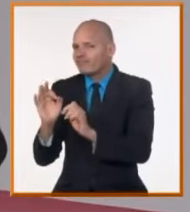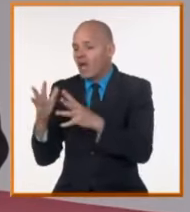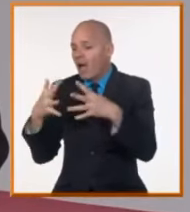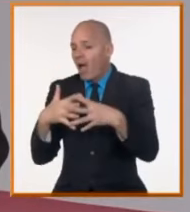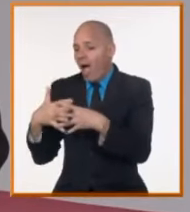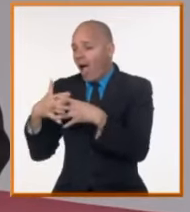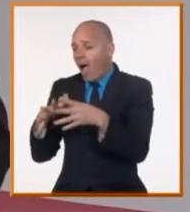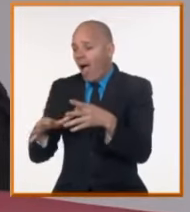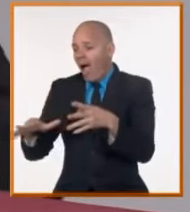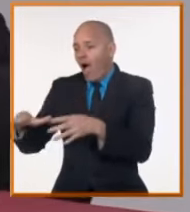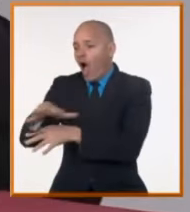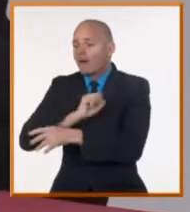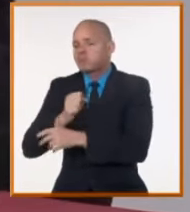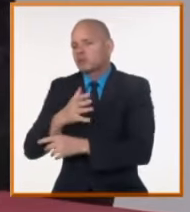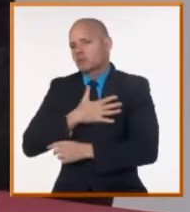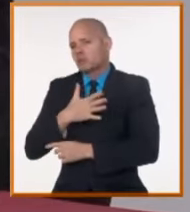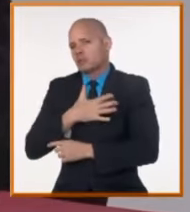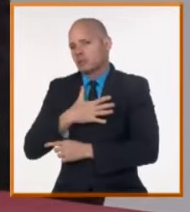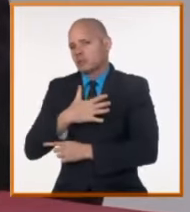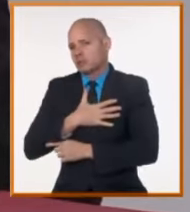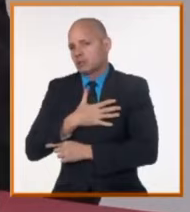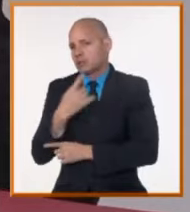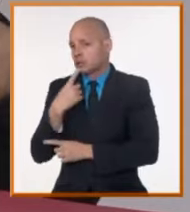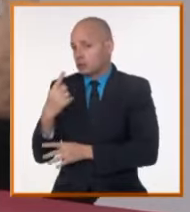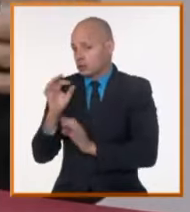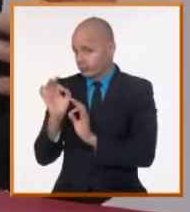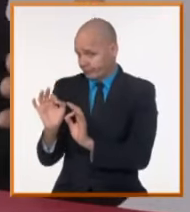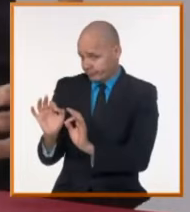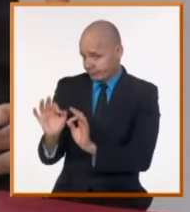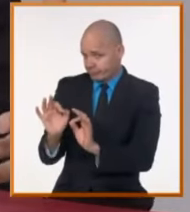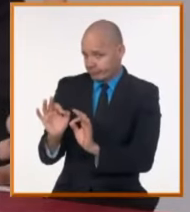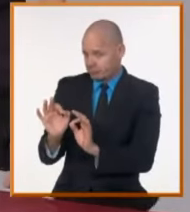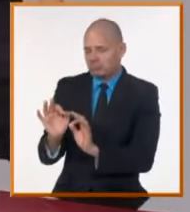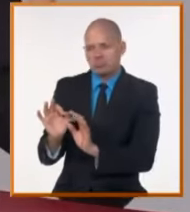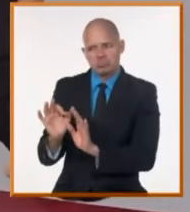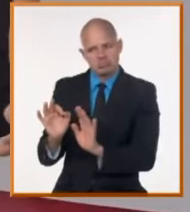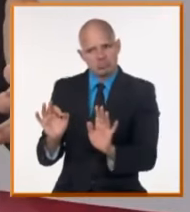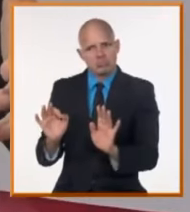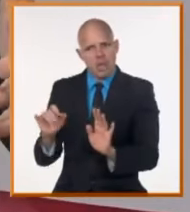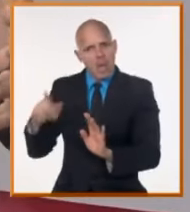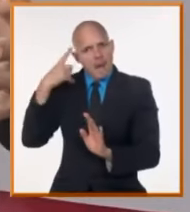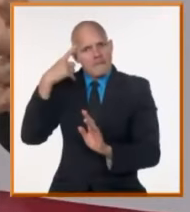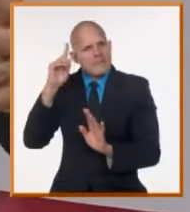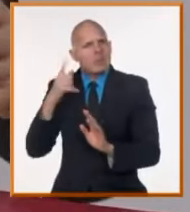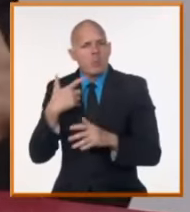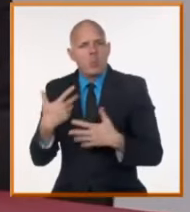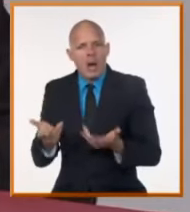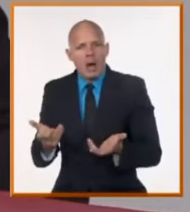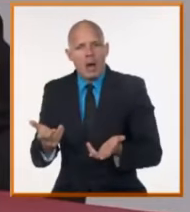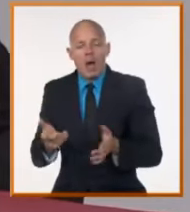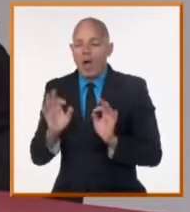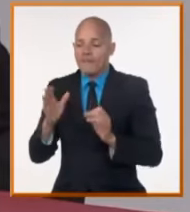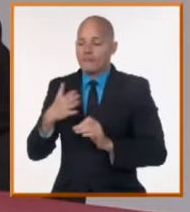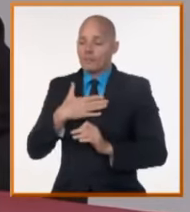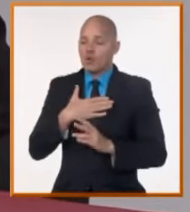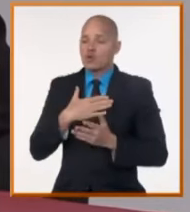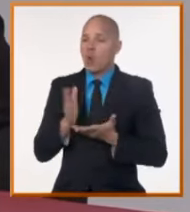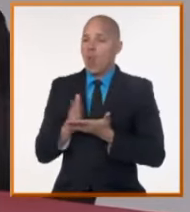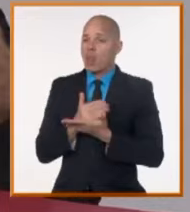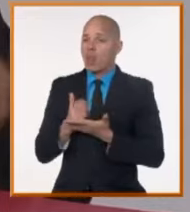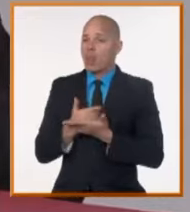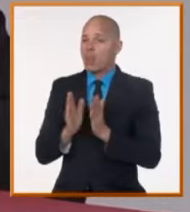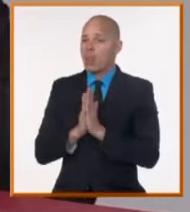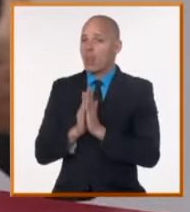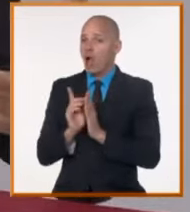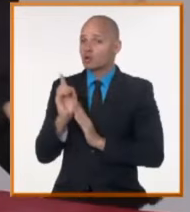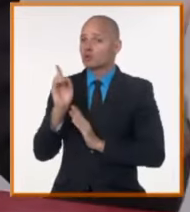dogma calvinista. Por tanto, ellos están predestinados a transmitir la fe cristiana y